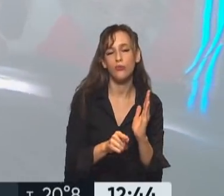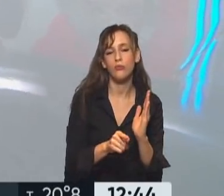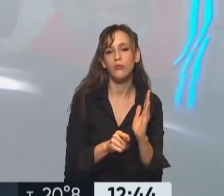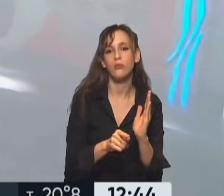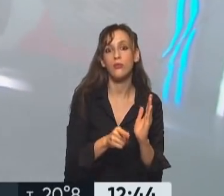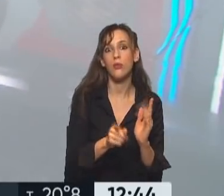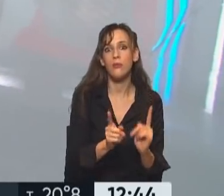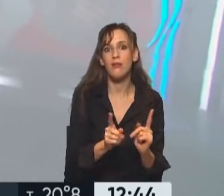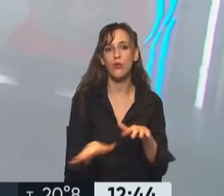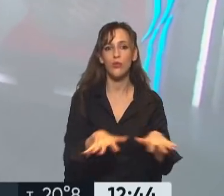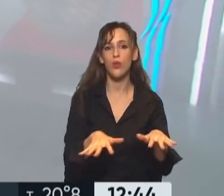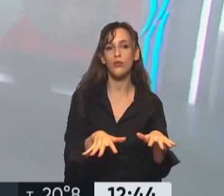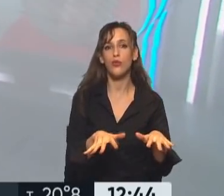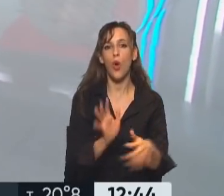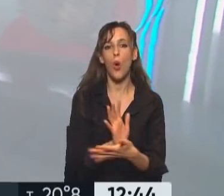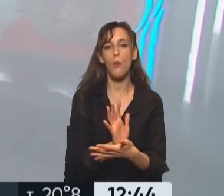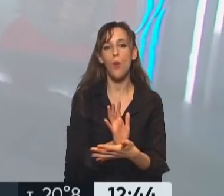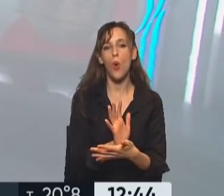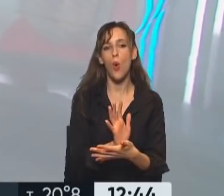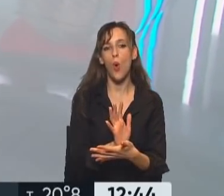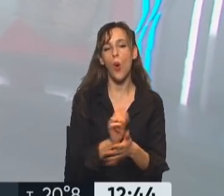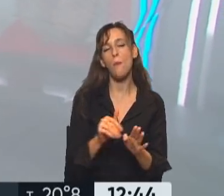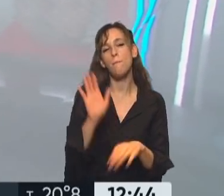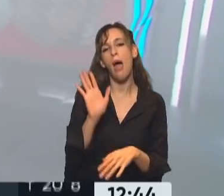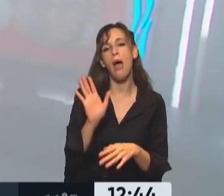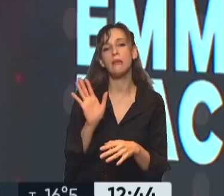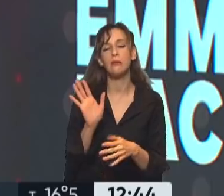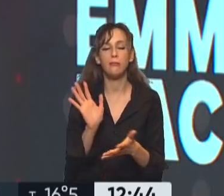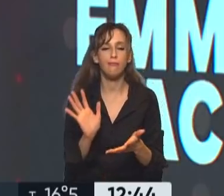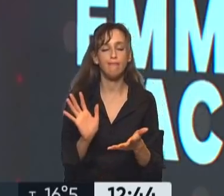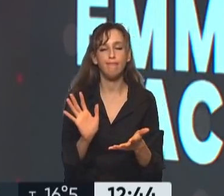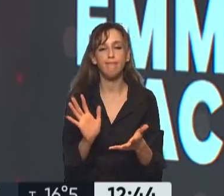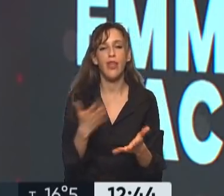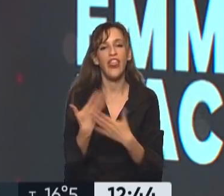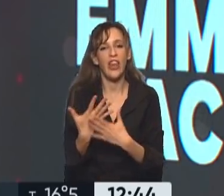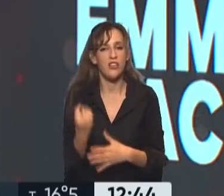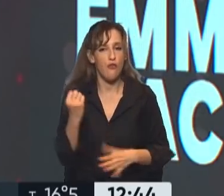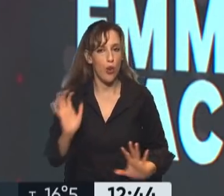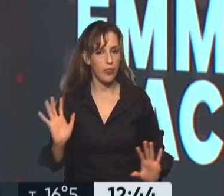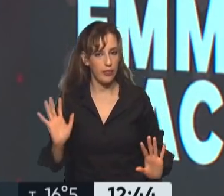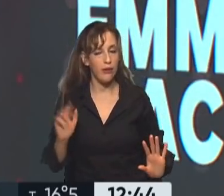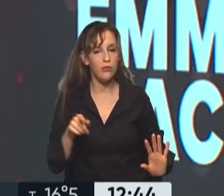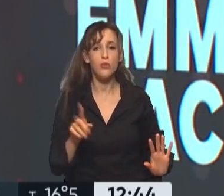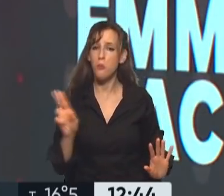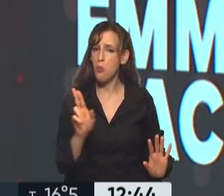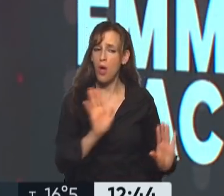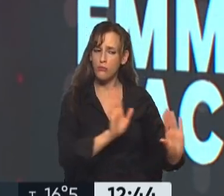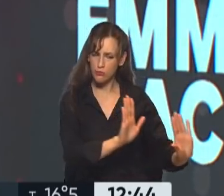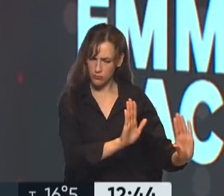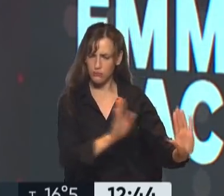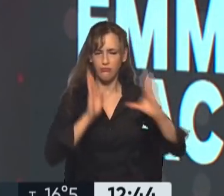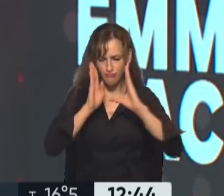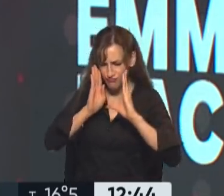todo ese contenido un poco más típica, tradicionalmente más nauseabundo de la extrema derecha, y ella se ocupó del frente